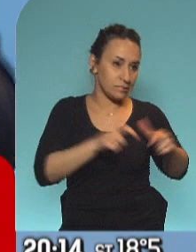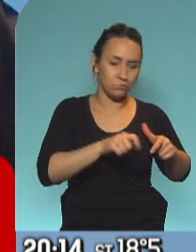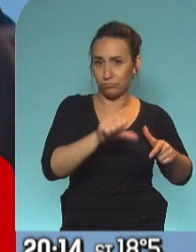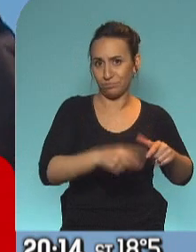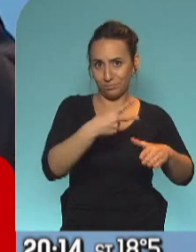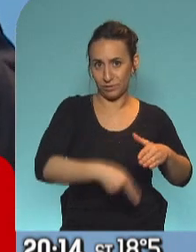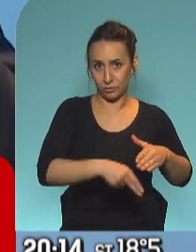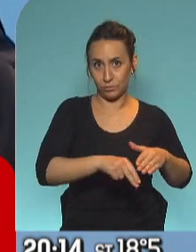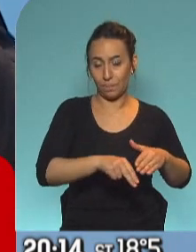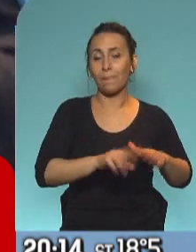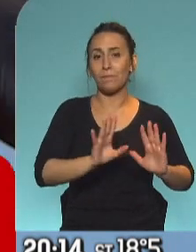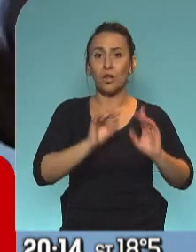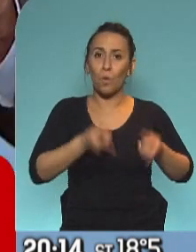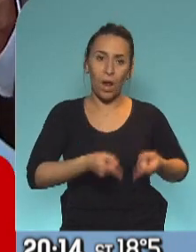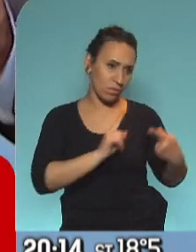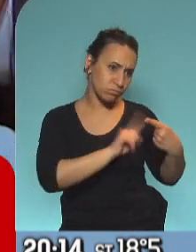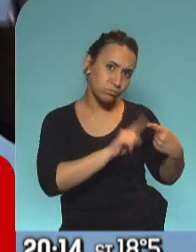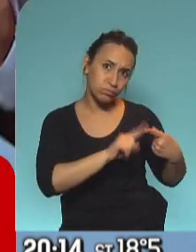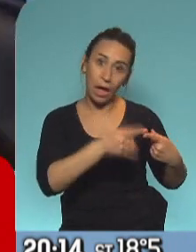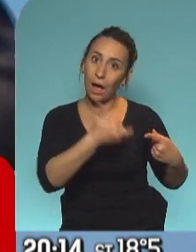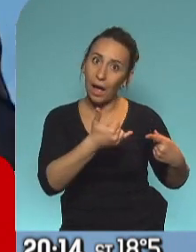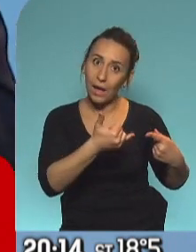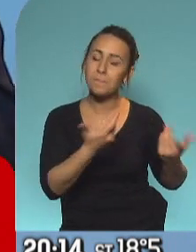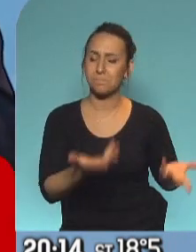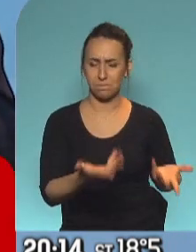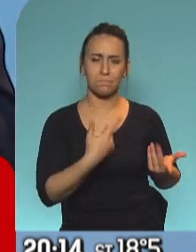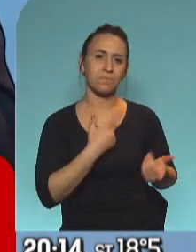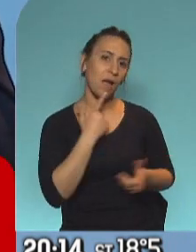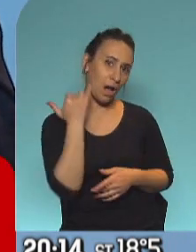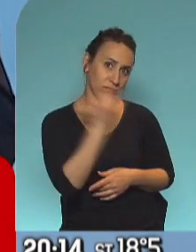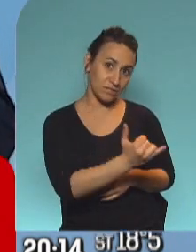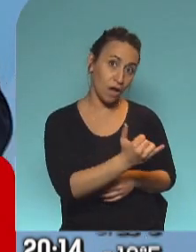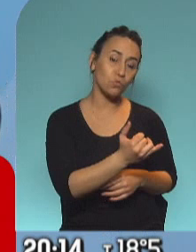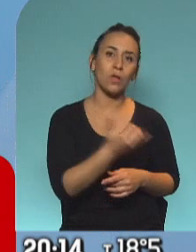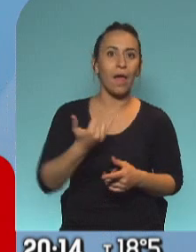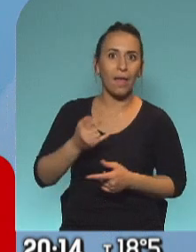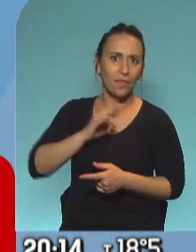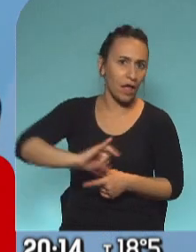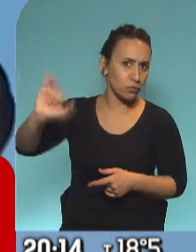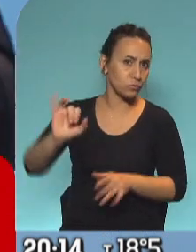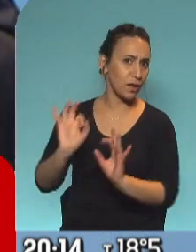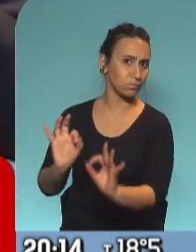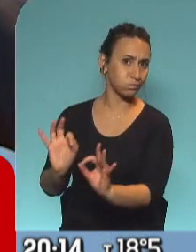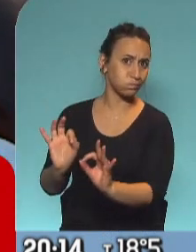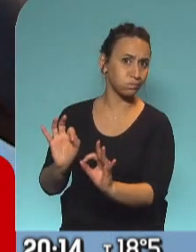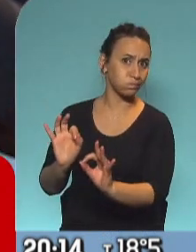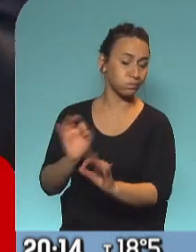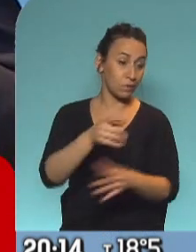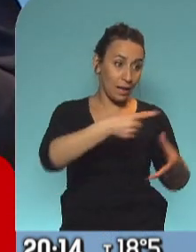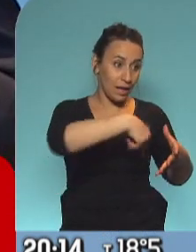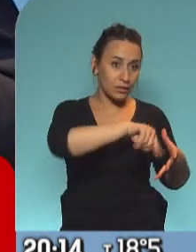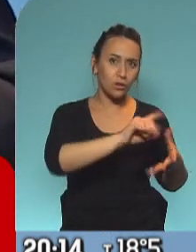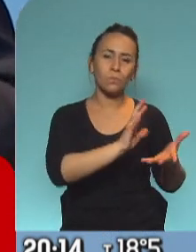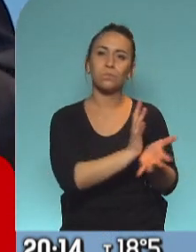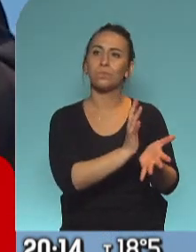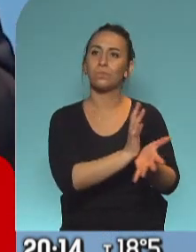Y a través de ese mecanismo de comunicación le informamos que existía esta denuncia. Y las respuestas fueron